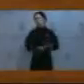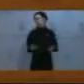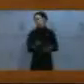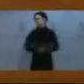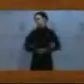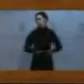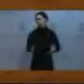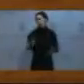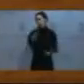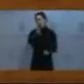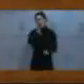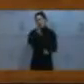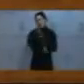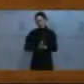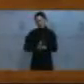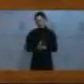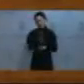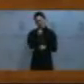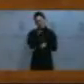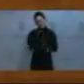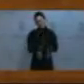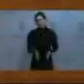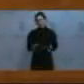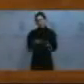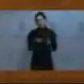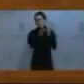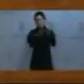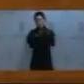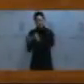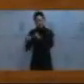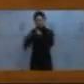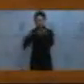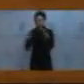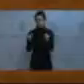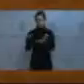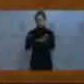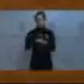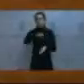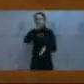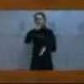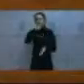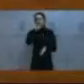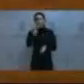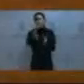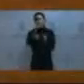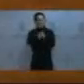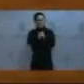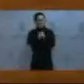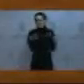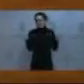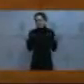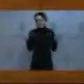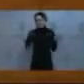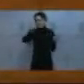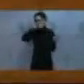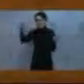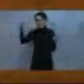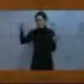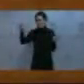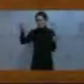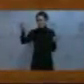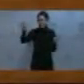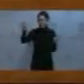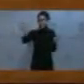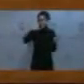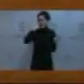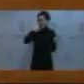bien. Asturias lidera el índice de población más envejecido de España y prácticamente de Europa.